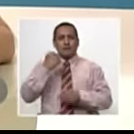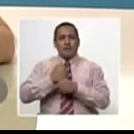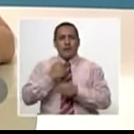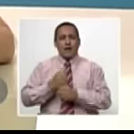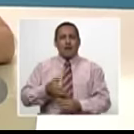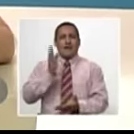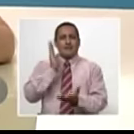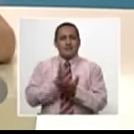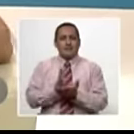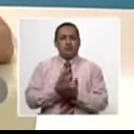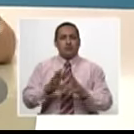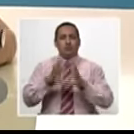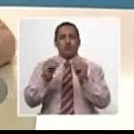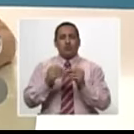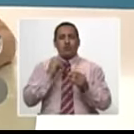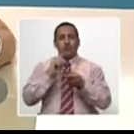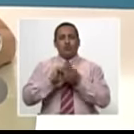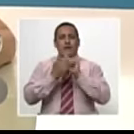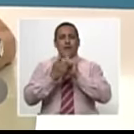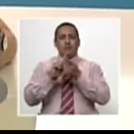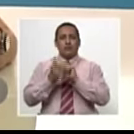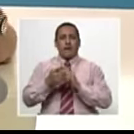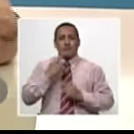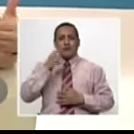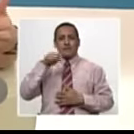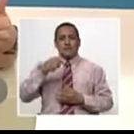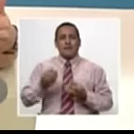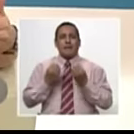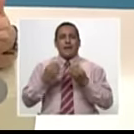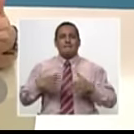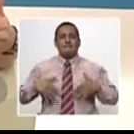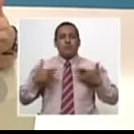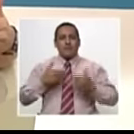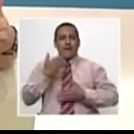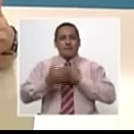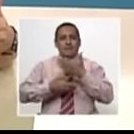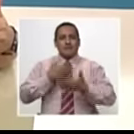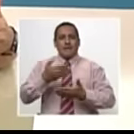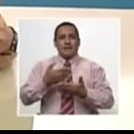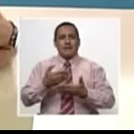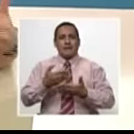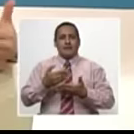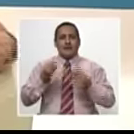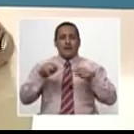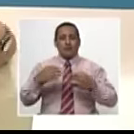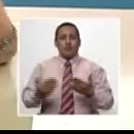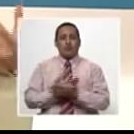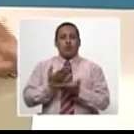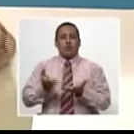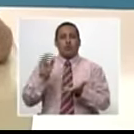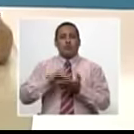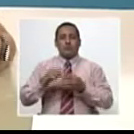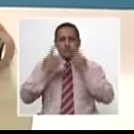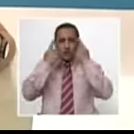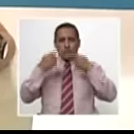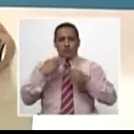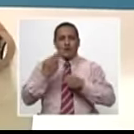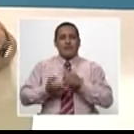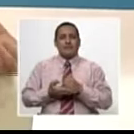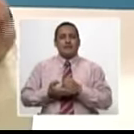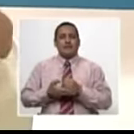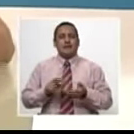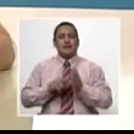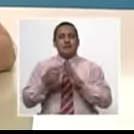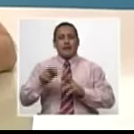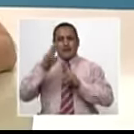sanciones necesarias y las reformas necesarias para poder echar a andar esto nuevamente en las condiciones y garantías